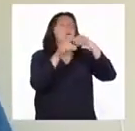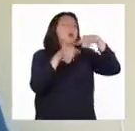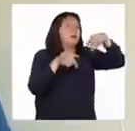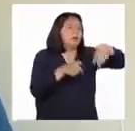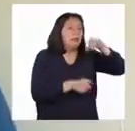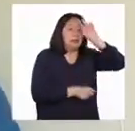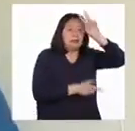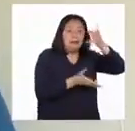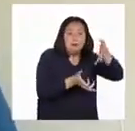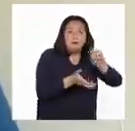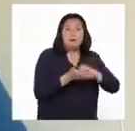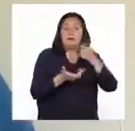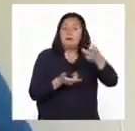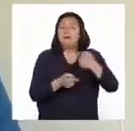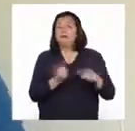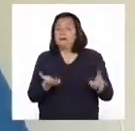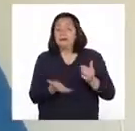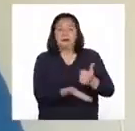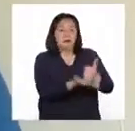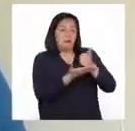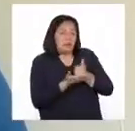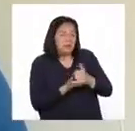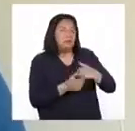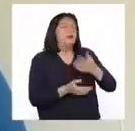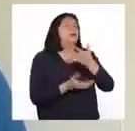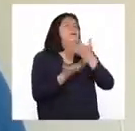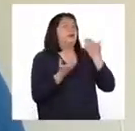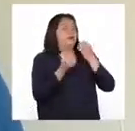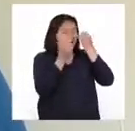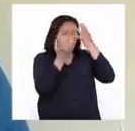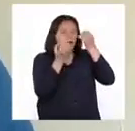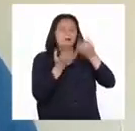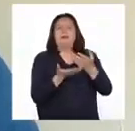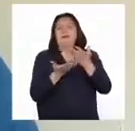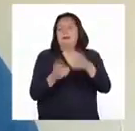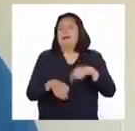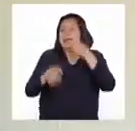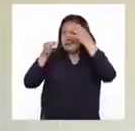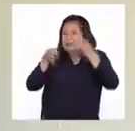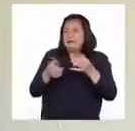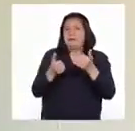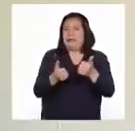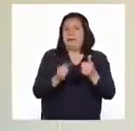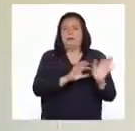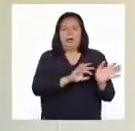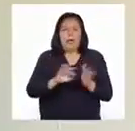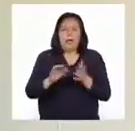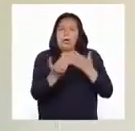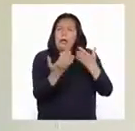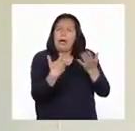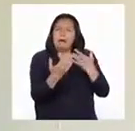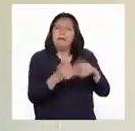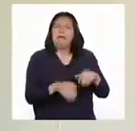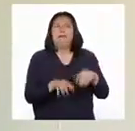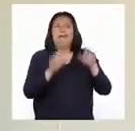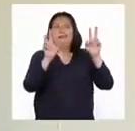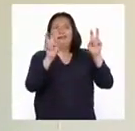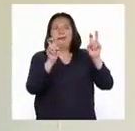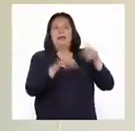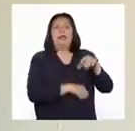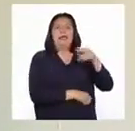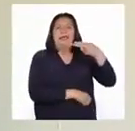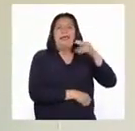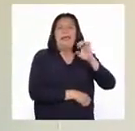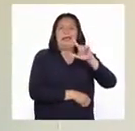país, de manera que eso también nos ayuda a proporcionar mejor información para mejores decisiones. Hoy vamos a hablar sobre las heladas.